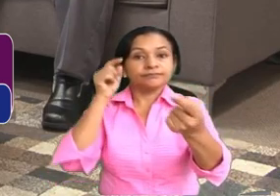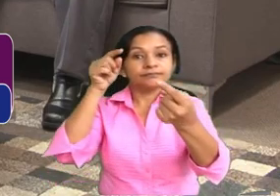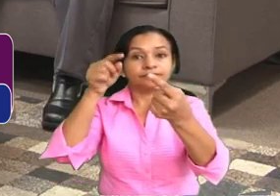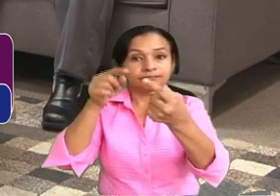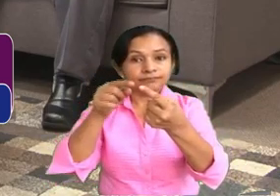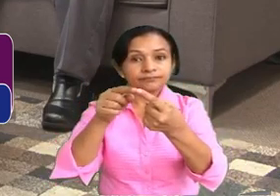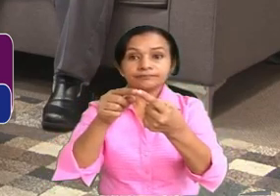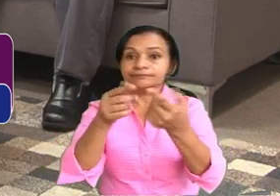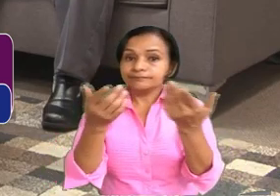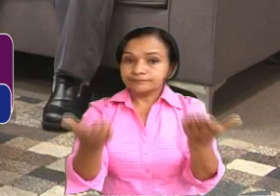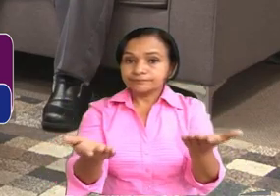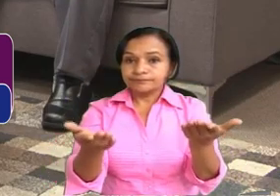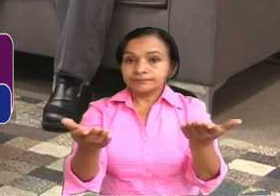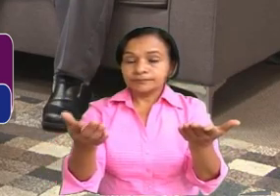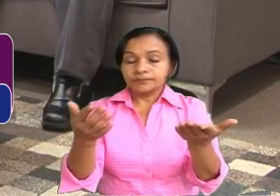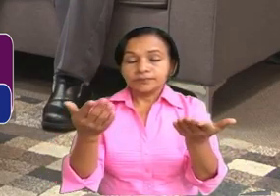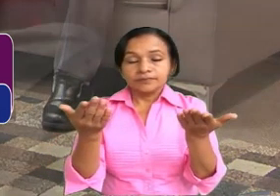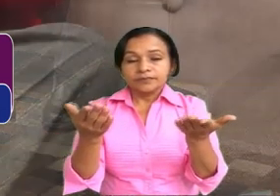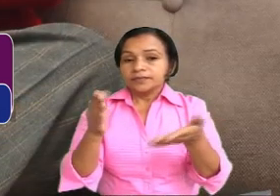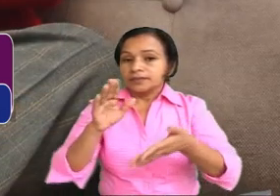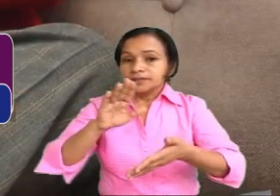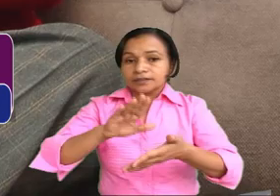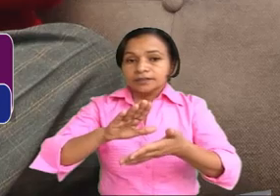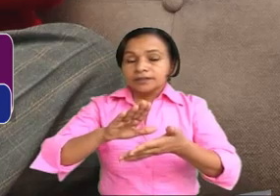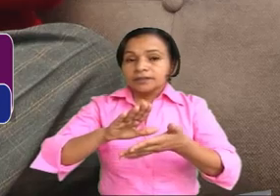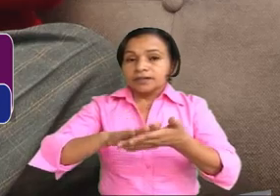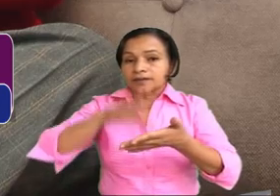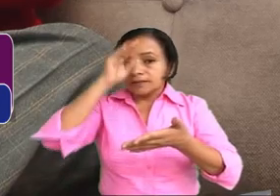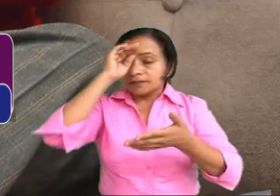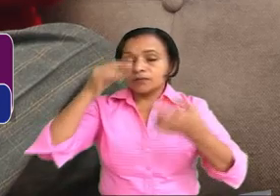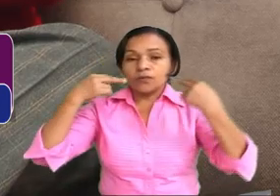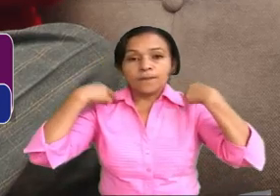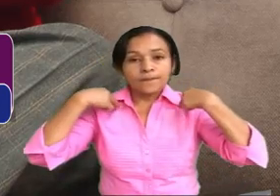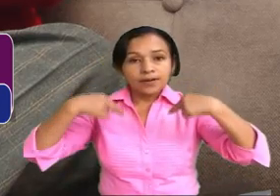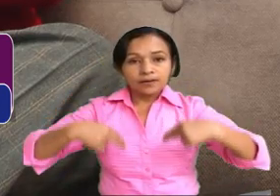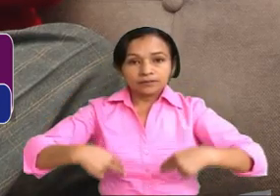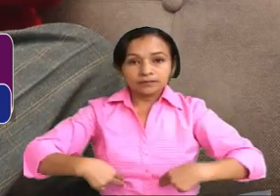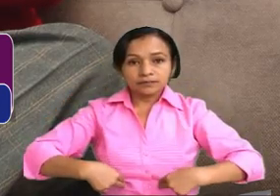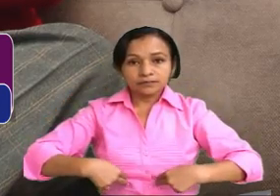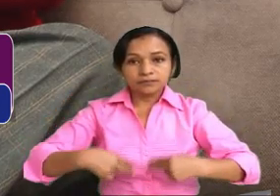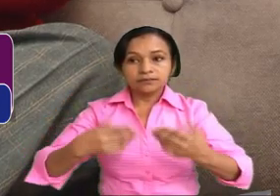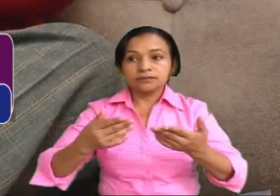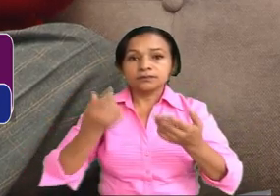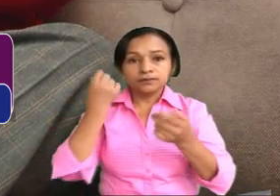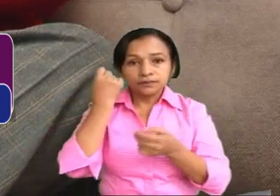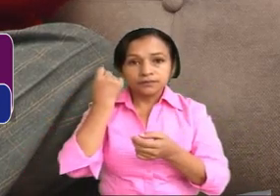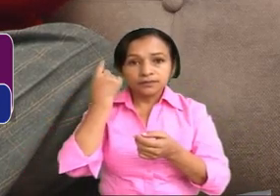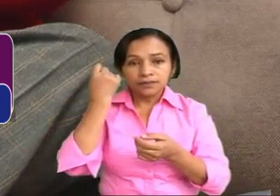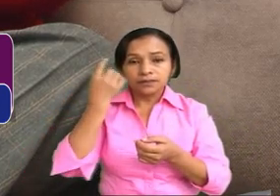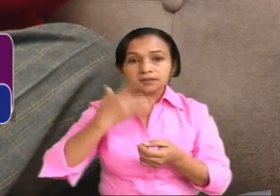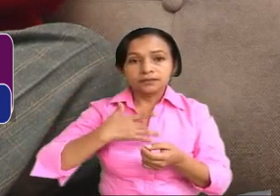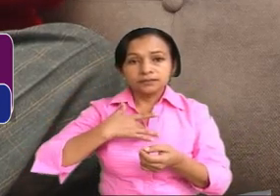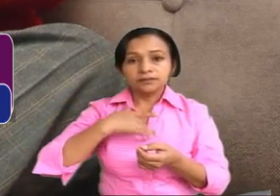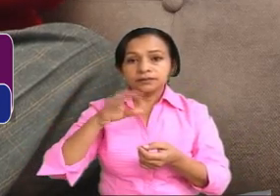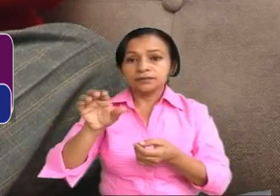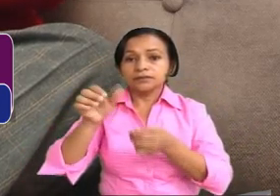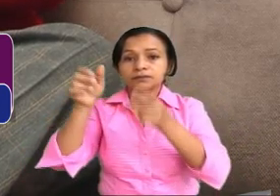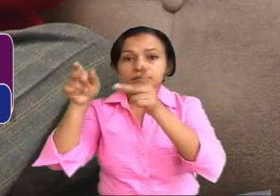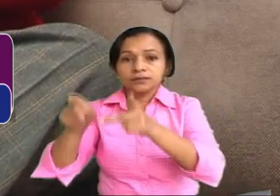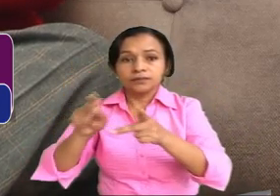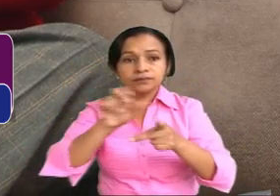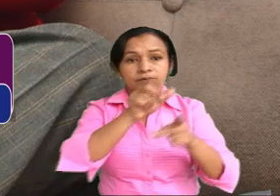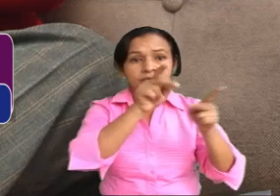de apropiarse con calidad humana, de ir comprendiendo las necesidades del otro y cómo